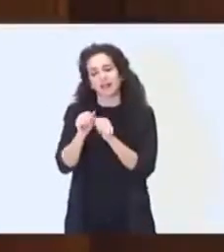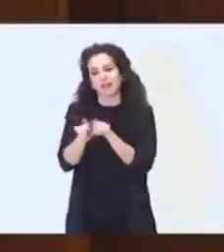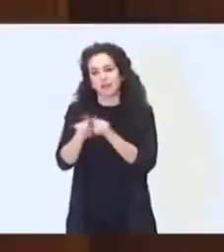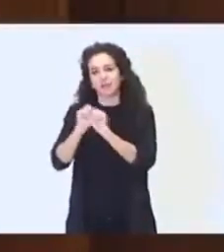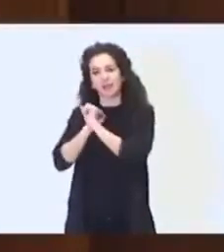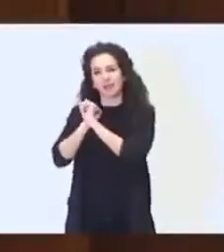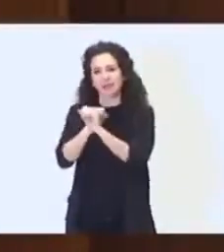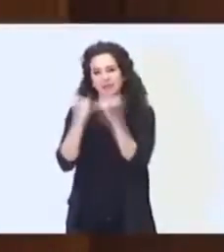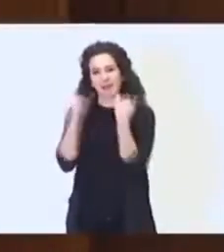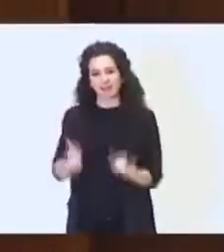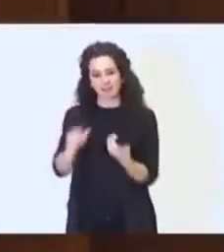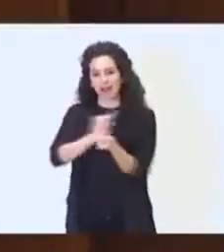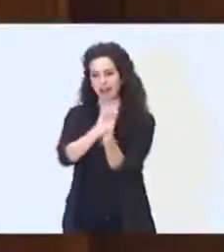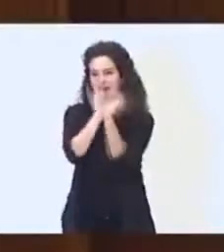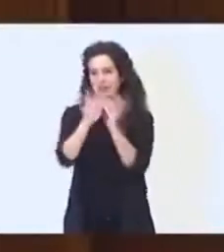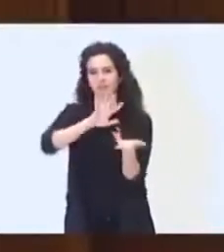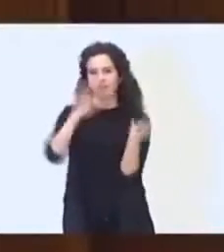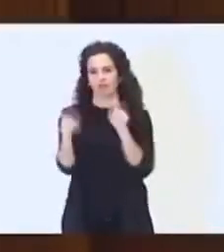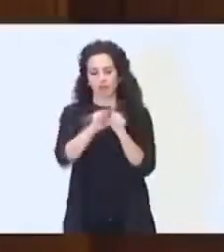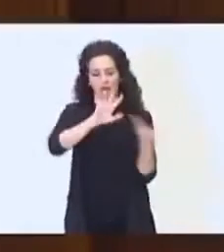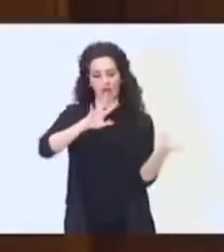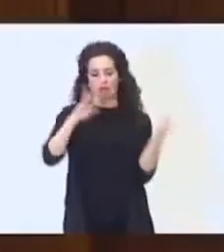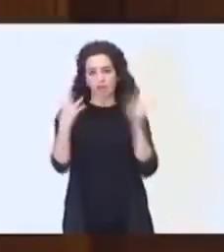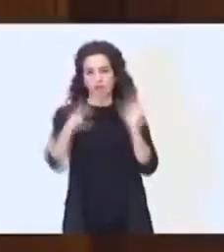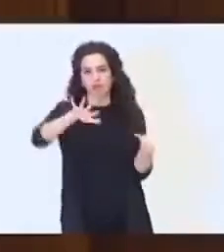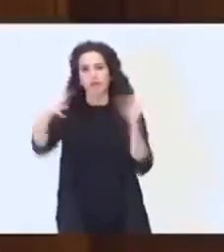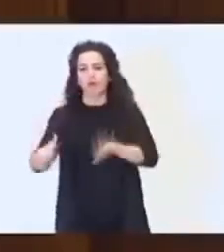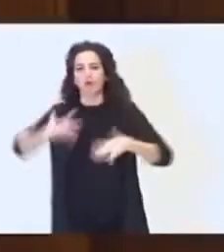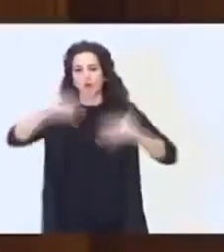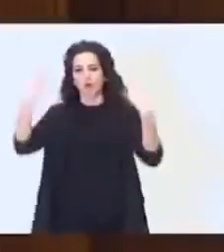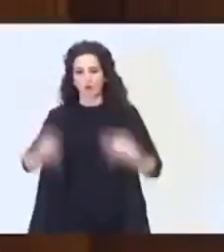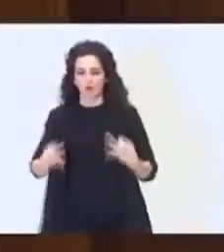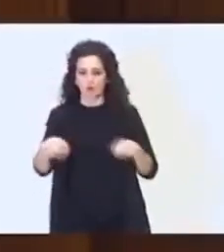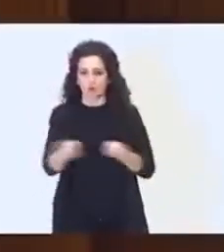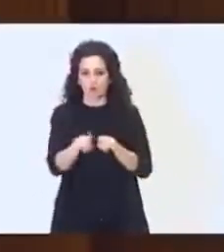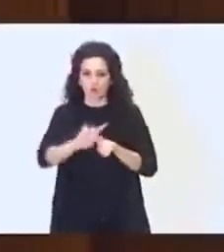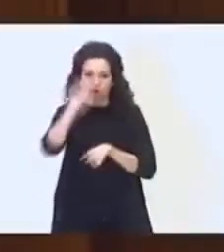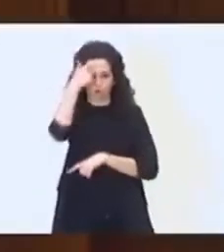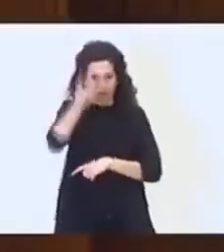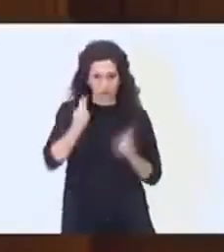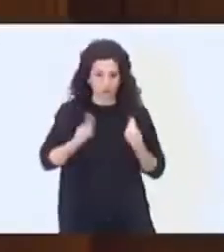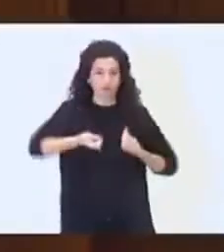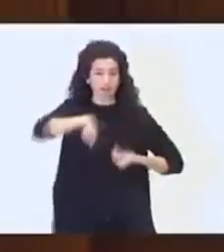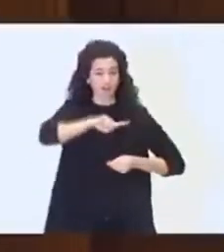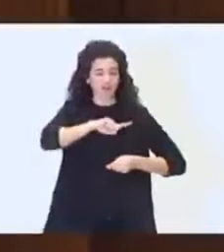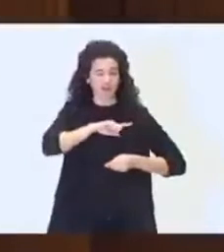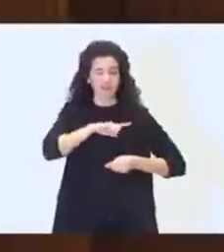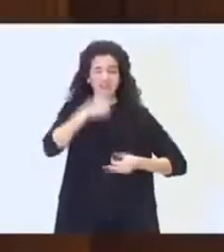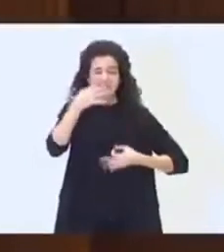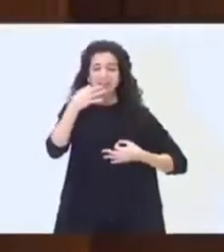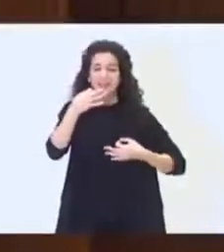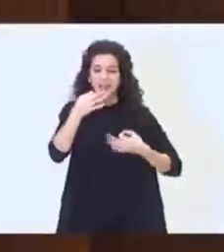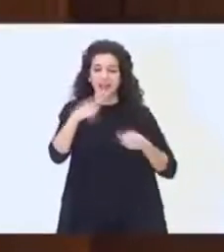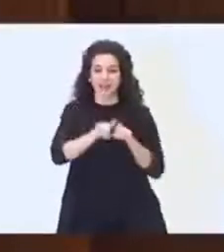justa. Nuestro concepto de vida, nuestra investigación deben encaminarse hacia ese presente y futuro. Y tenemos que